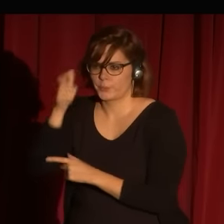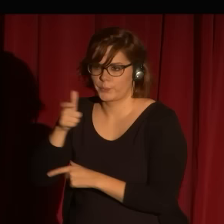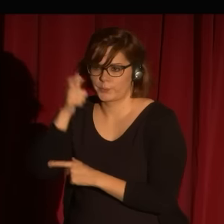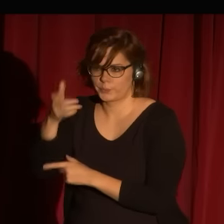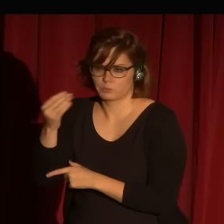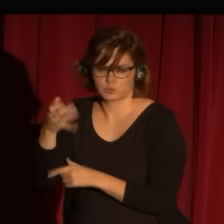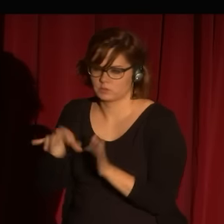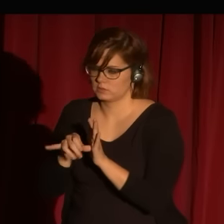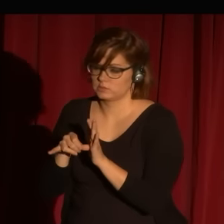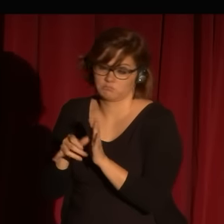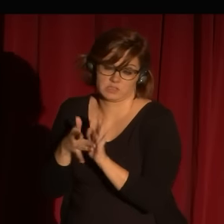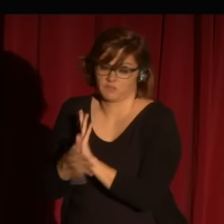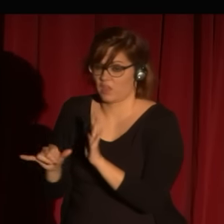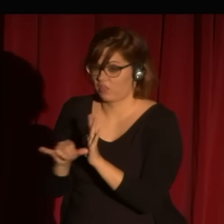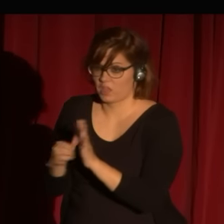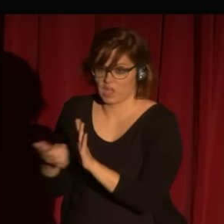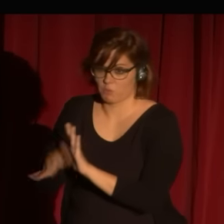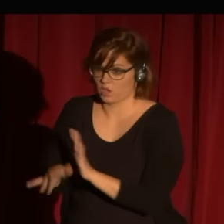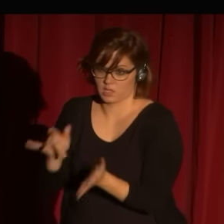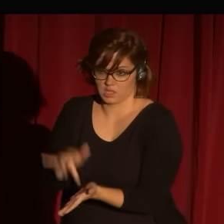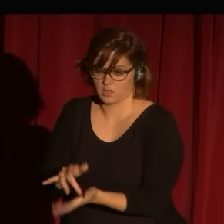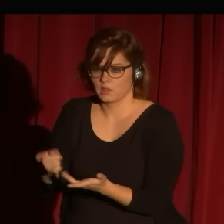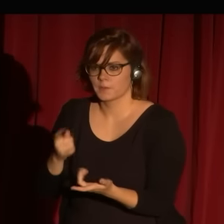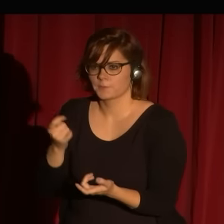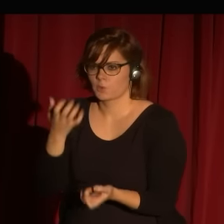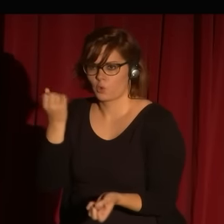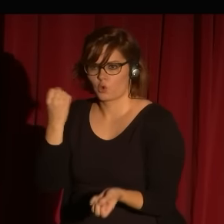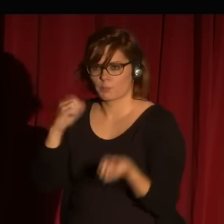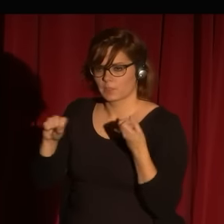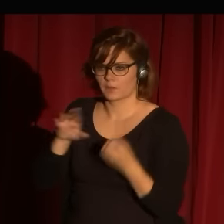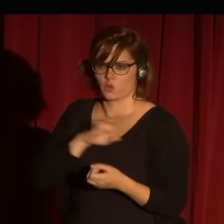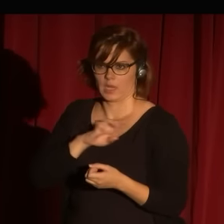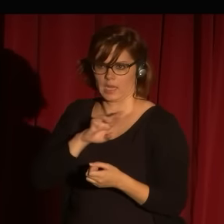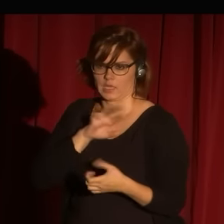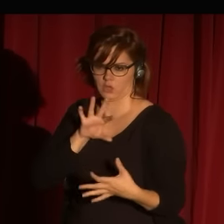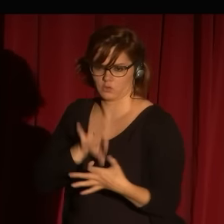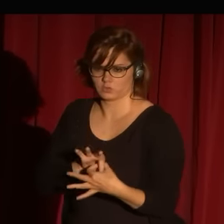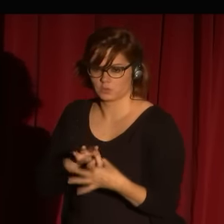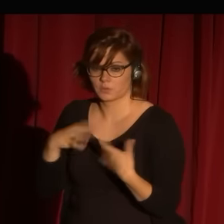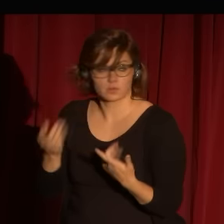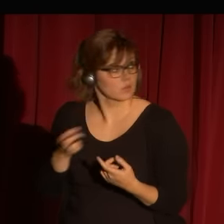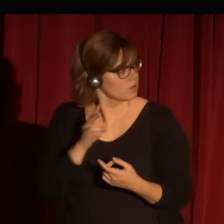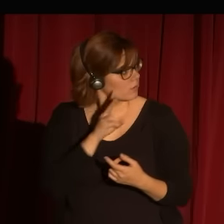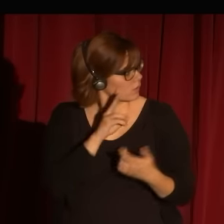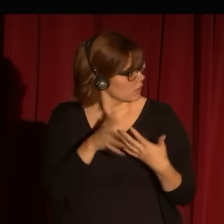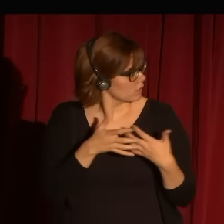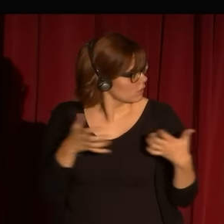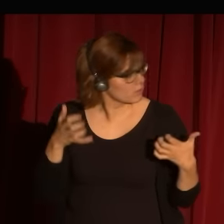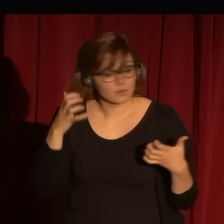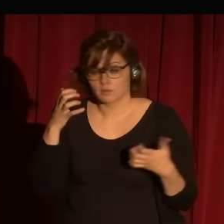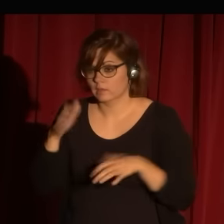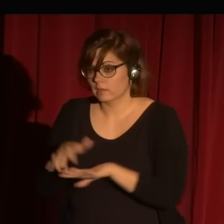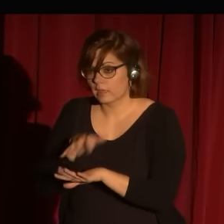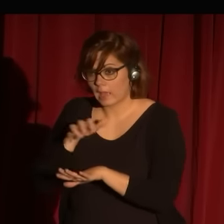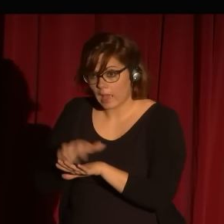muerte está próxima no Y eso debe incitar a un comportamiento religioso y vemos aquí bajo esa inscripción un gato sobre una mesa